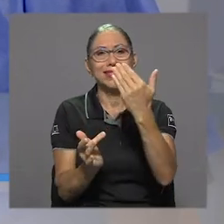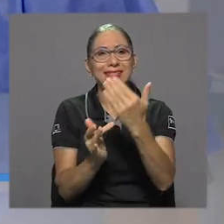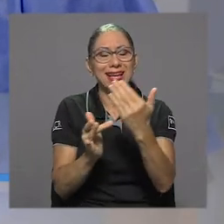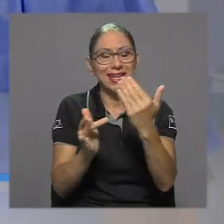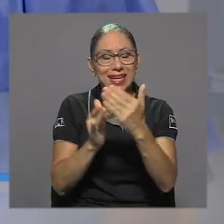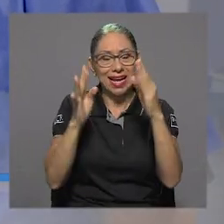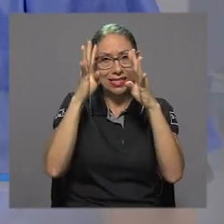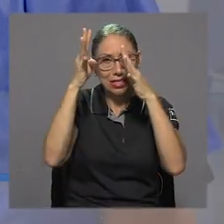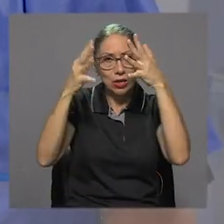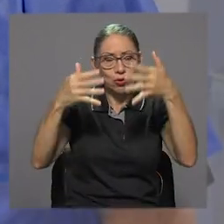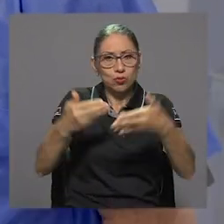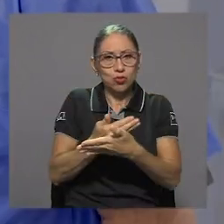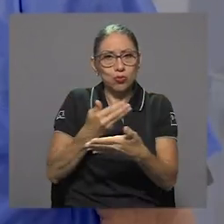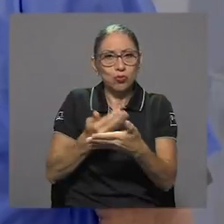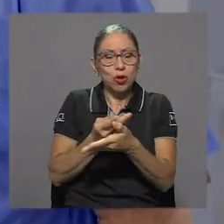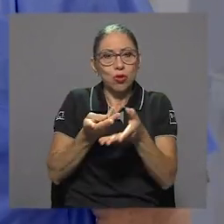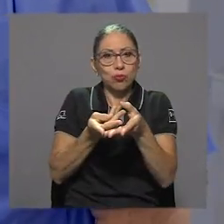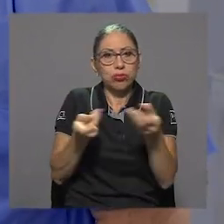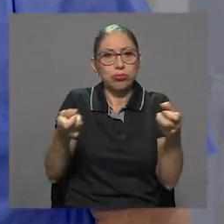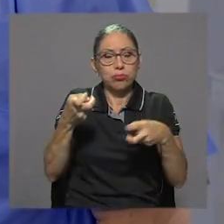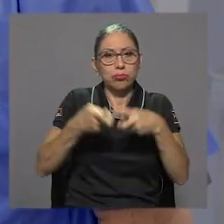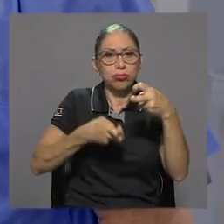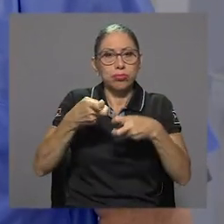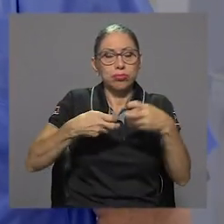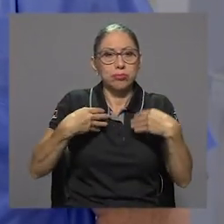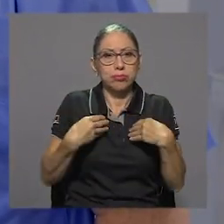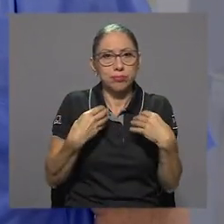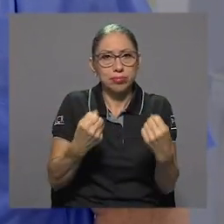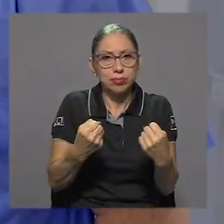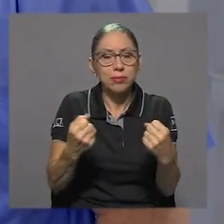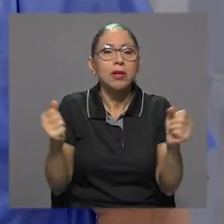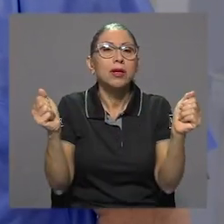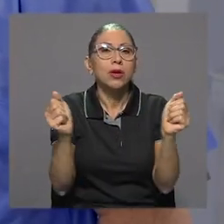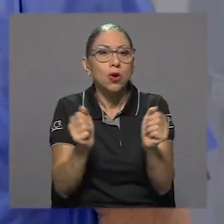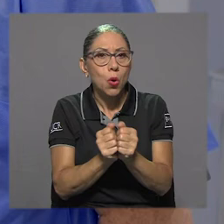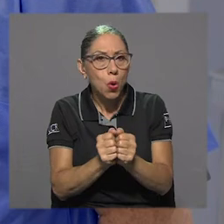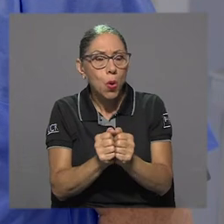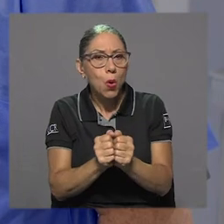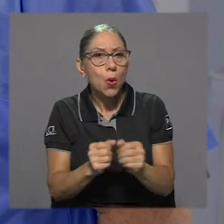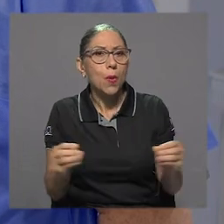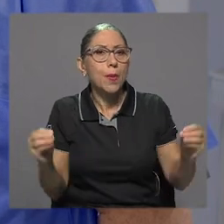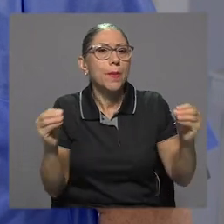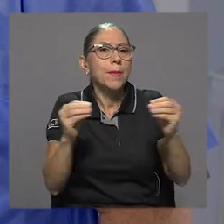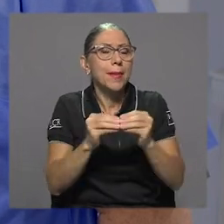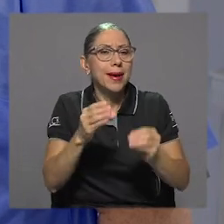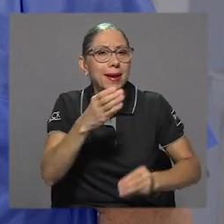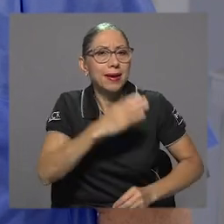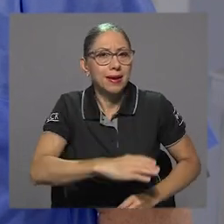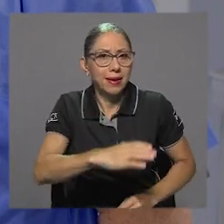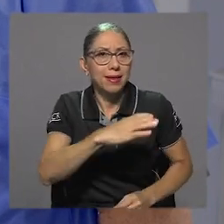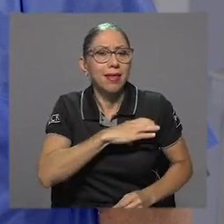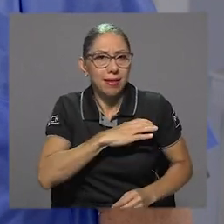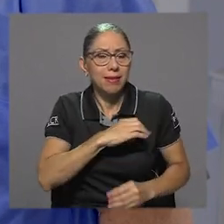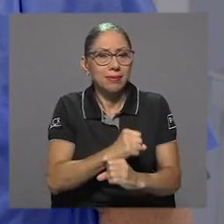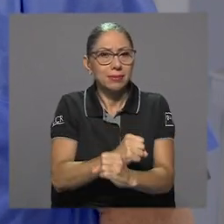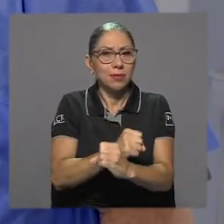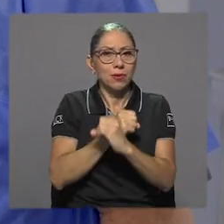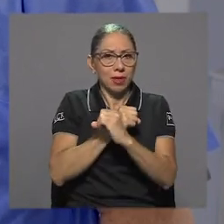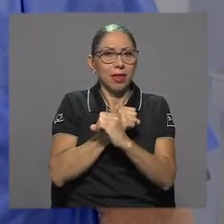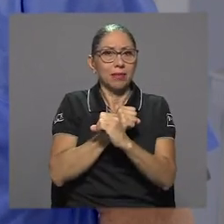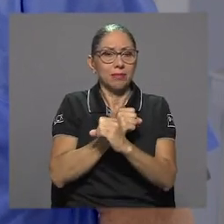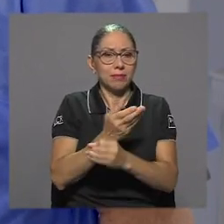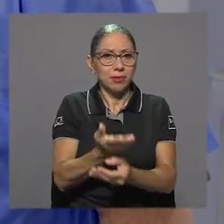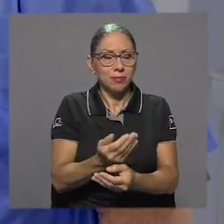más seguros, con técnicas innovadoras para resolver sus problemas de salud y con una